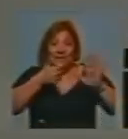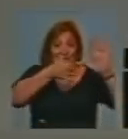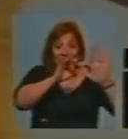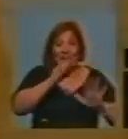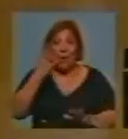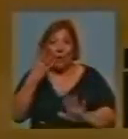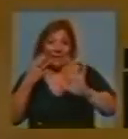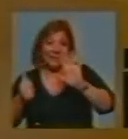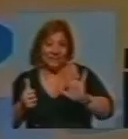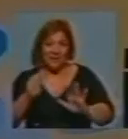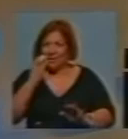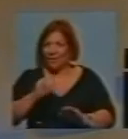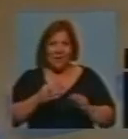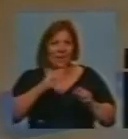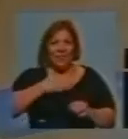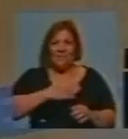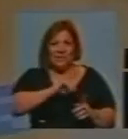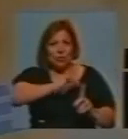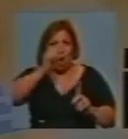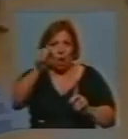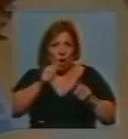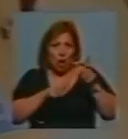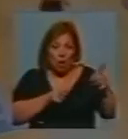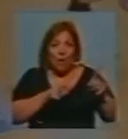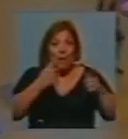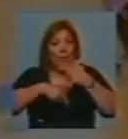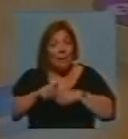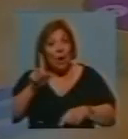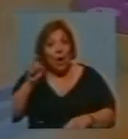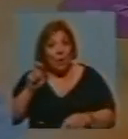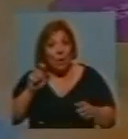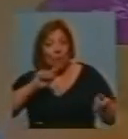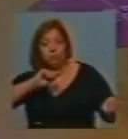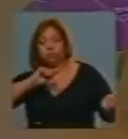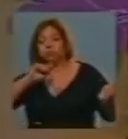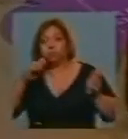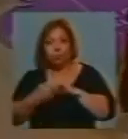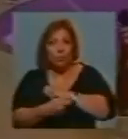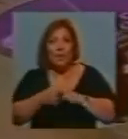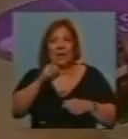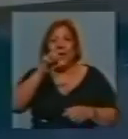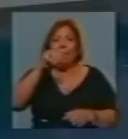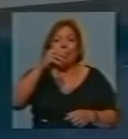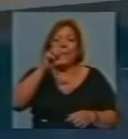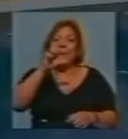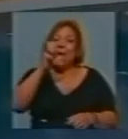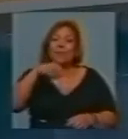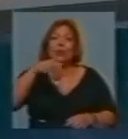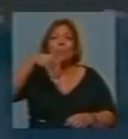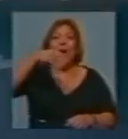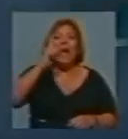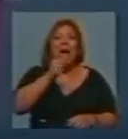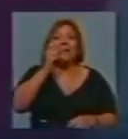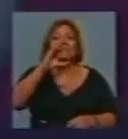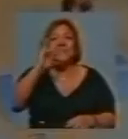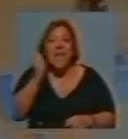Muchos imaginaban un final a favor de Defensor Sporting. Sin embargo, Aguada iba a cambiar de la mano de Leandro García Morales, figura del partido, que terminó